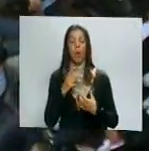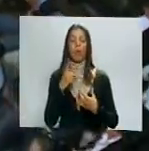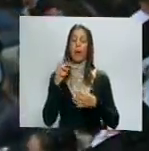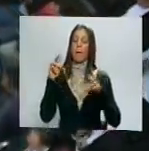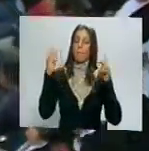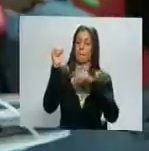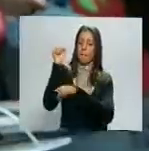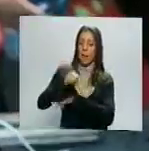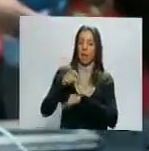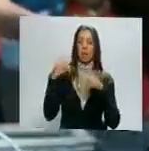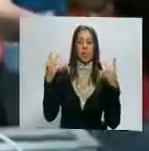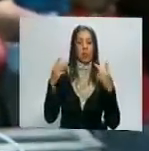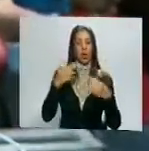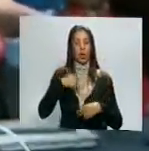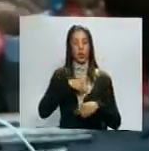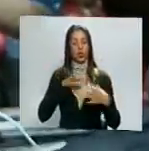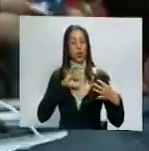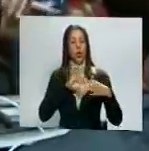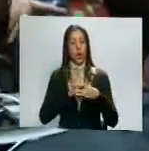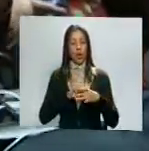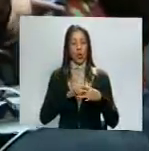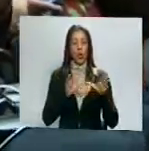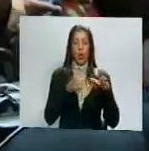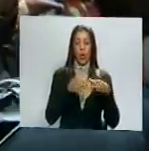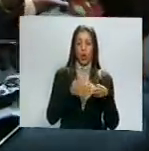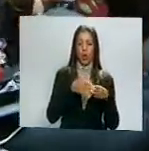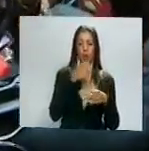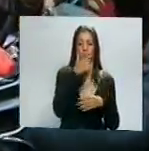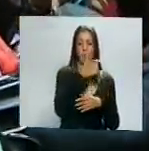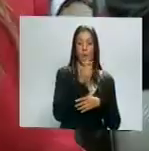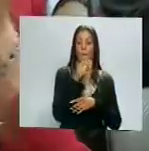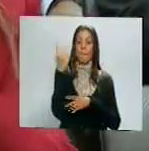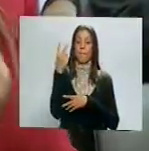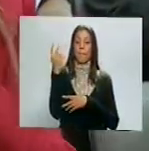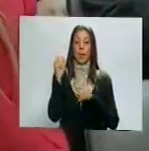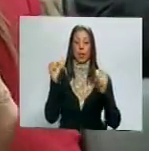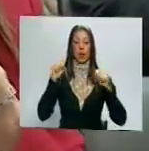pueblo. Pero no es que un grupo va a vencer y el pueblo va a pasar trabajo, no.